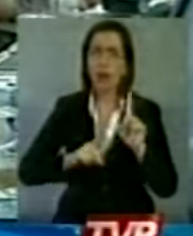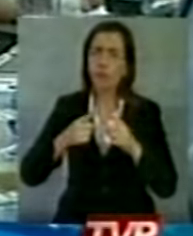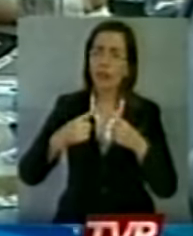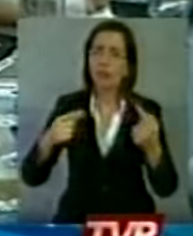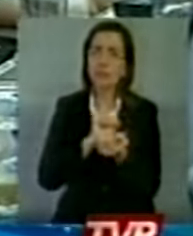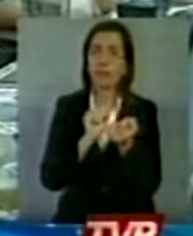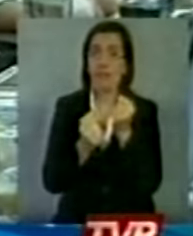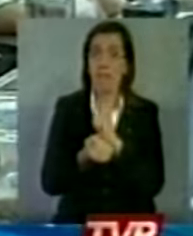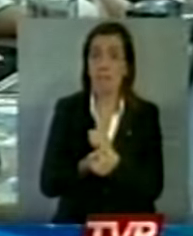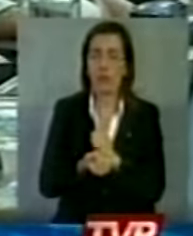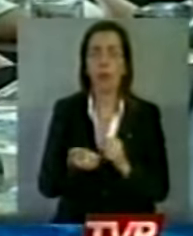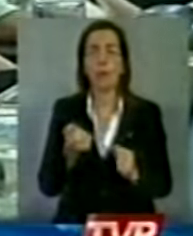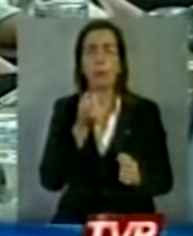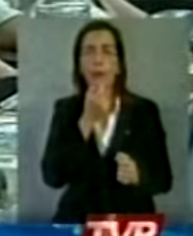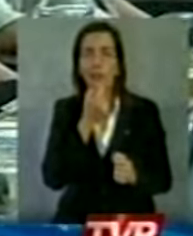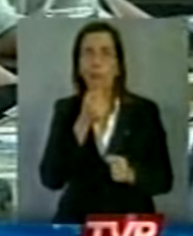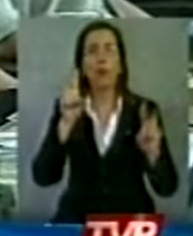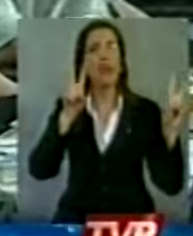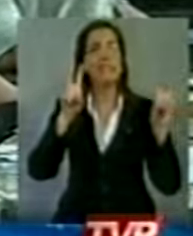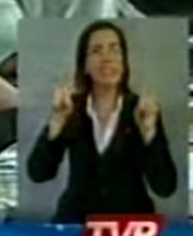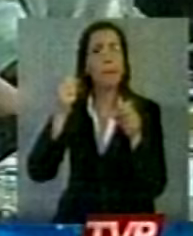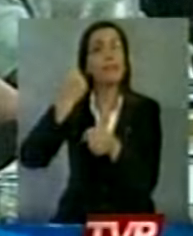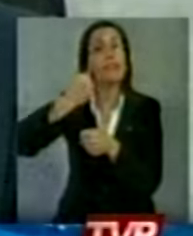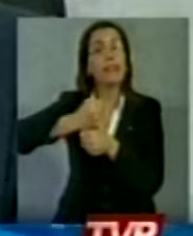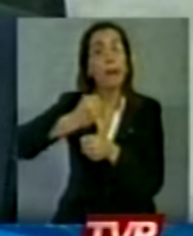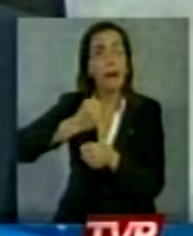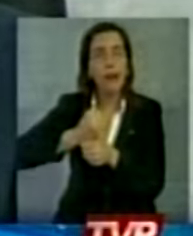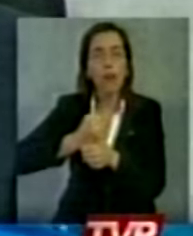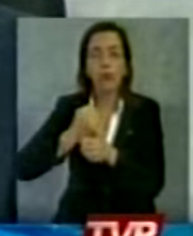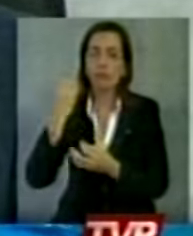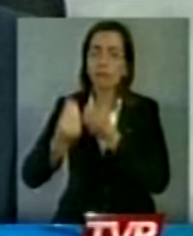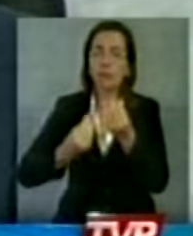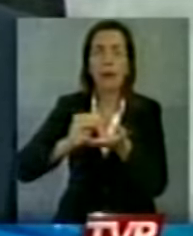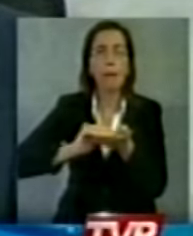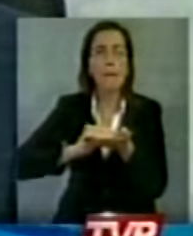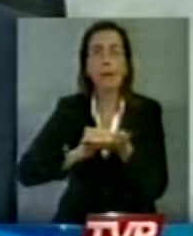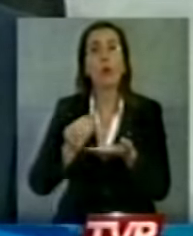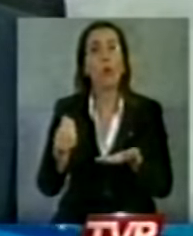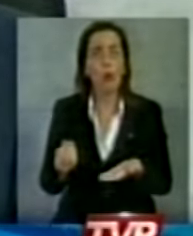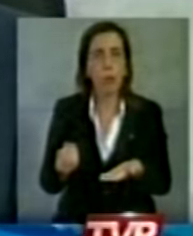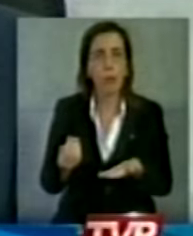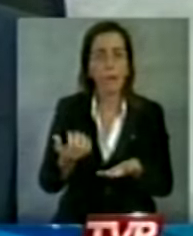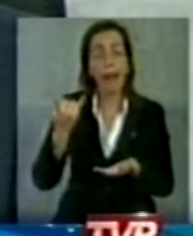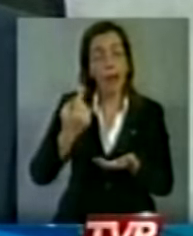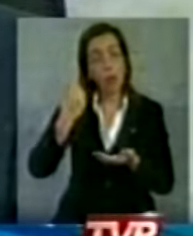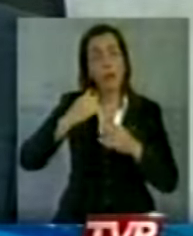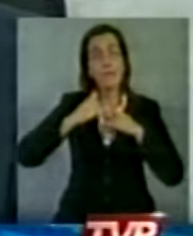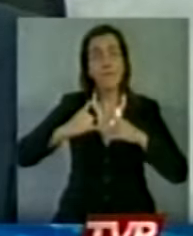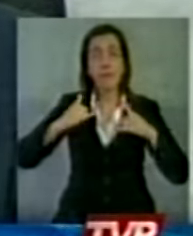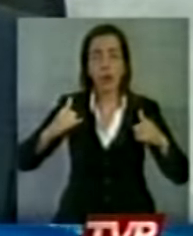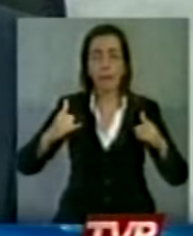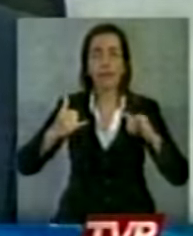sobre nosotros. Están vinculadas al mundo del trabajo y el empleo. De acuerdo al informe de la